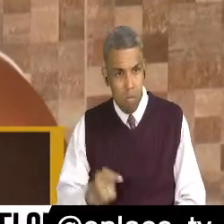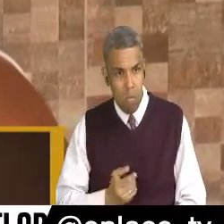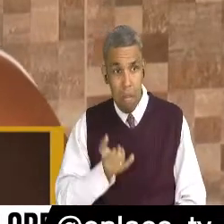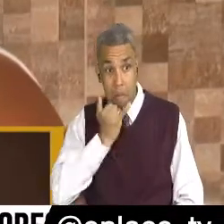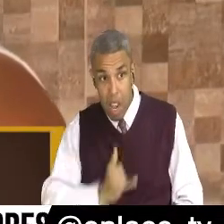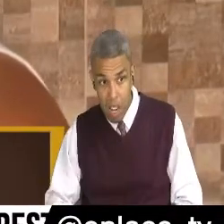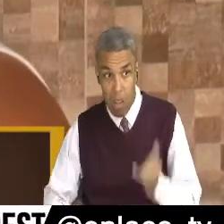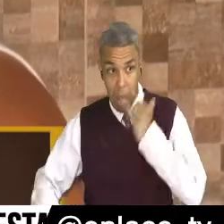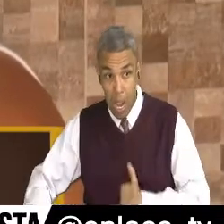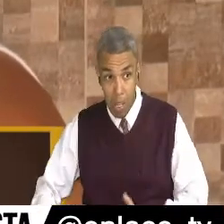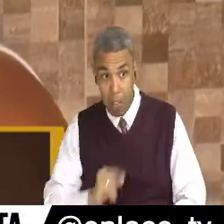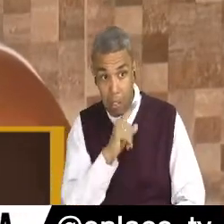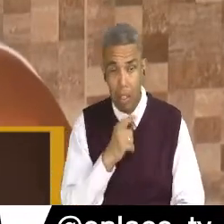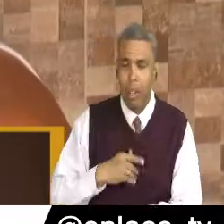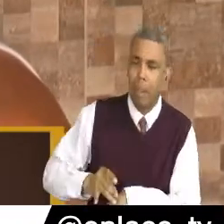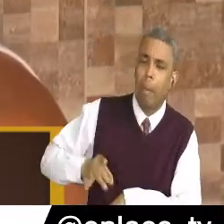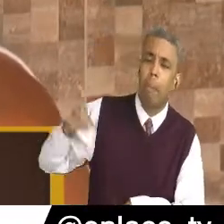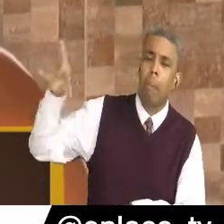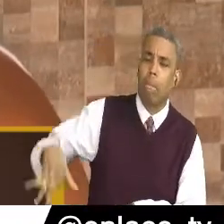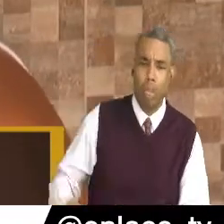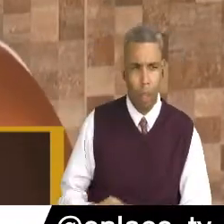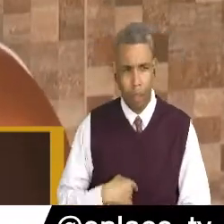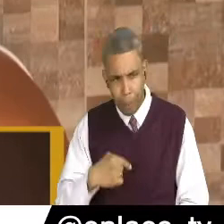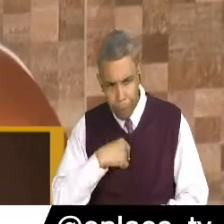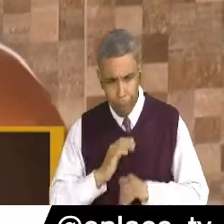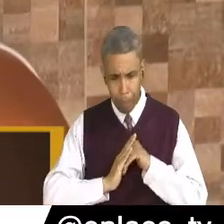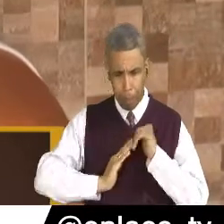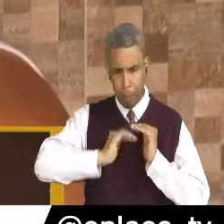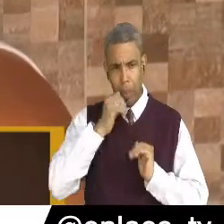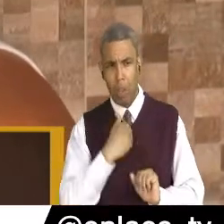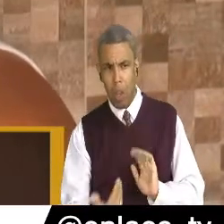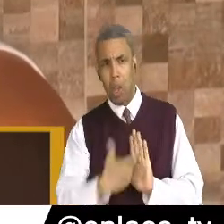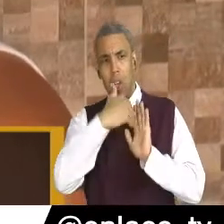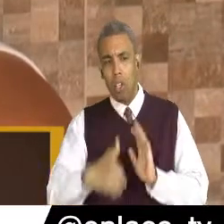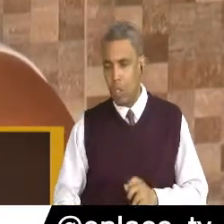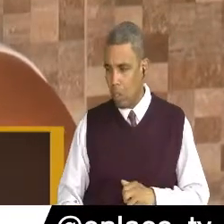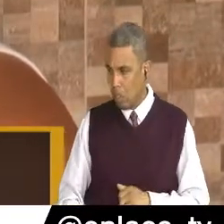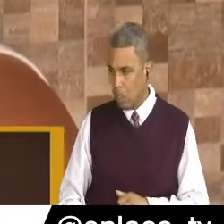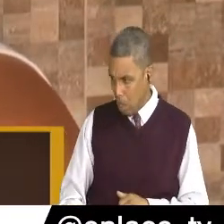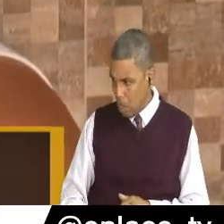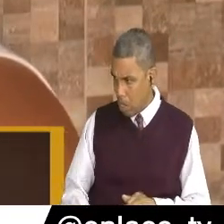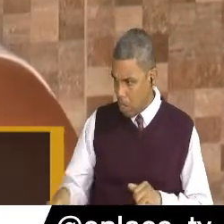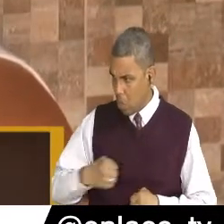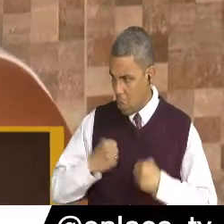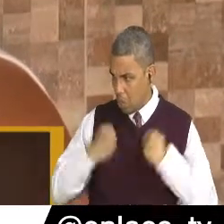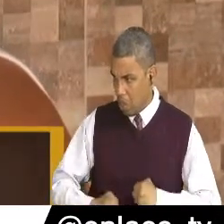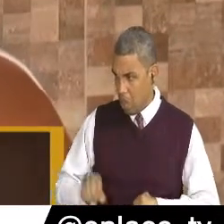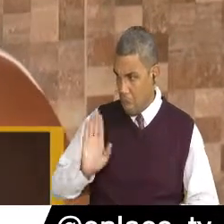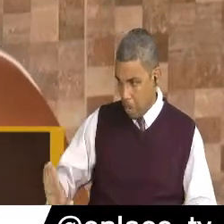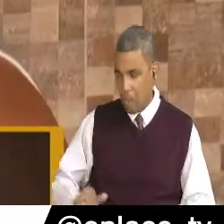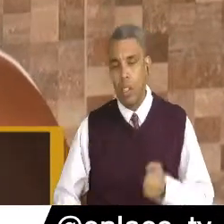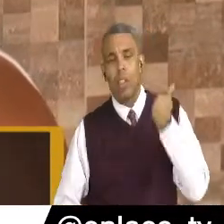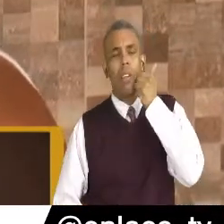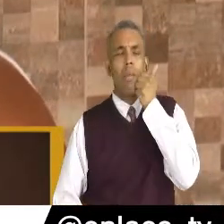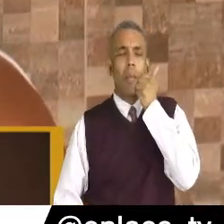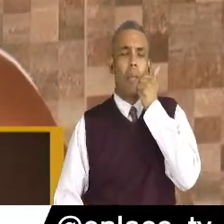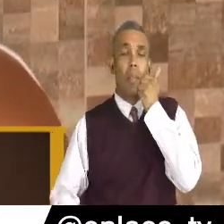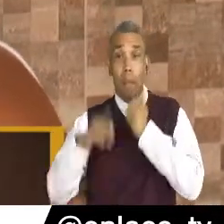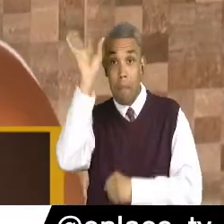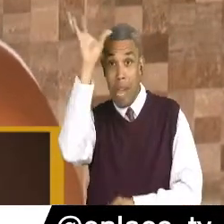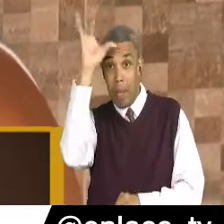los, no los atacan así como a mí. Entonces, hermana, así está muy gallito fino, espérese, verá. Llamaron a la patrulla, vino la